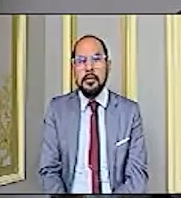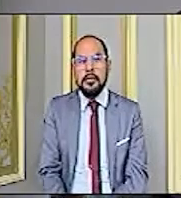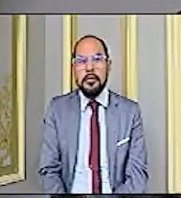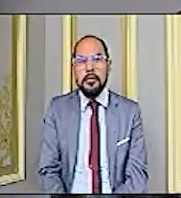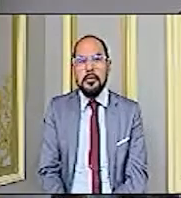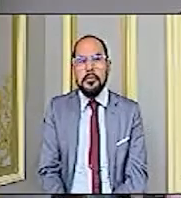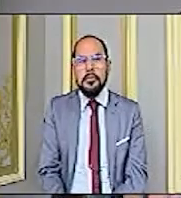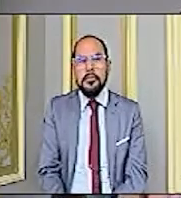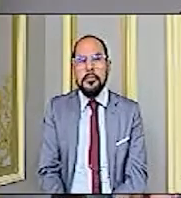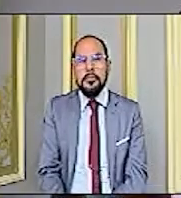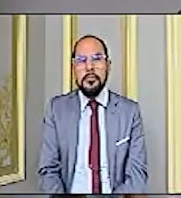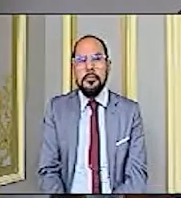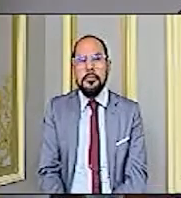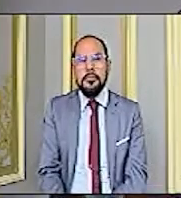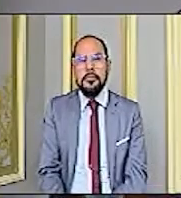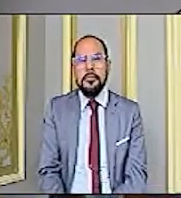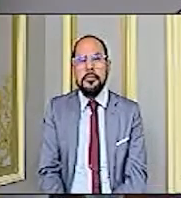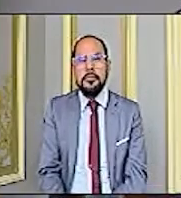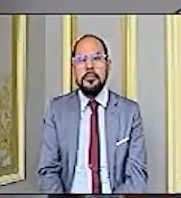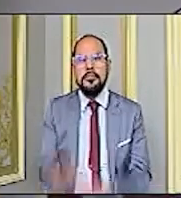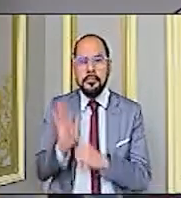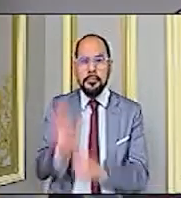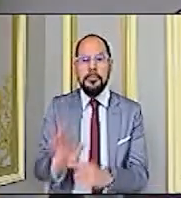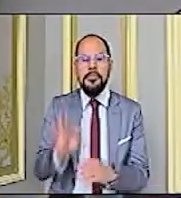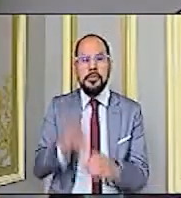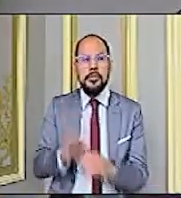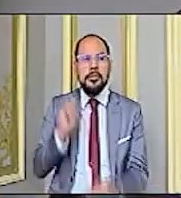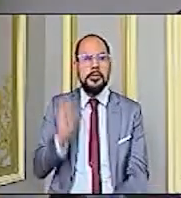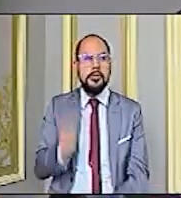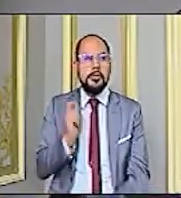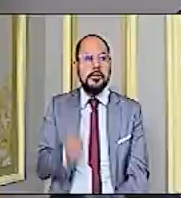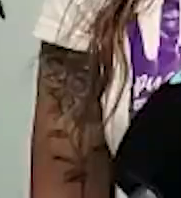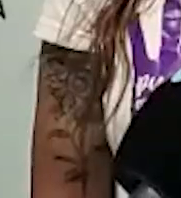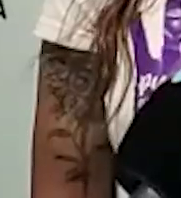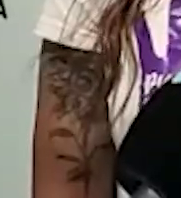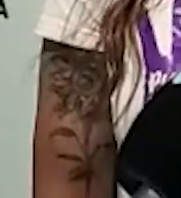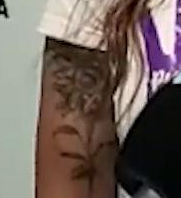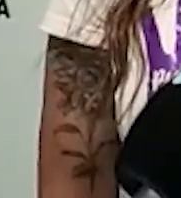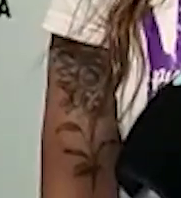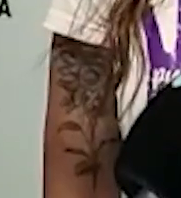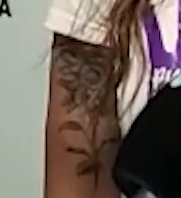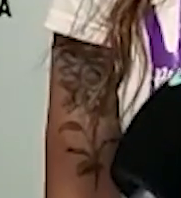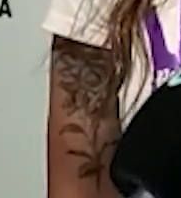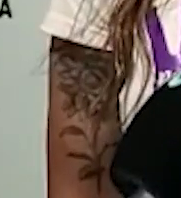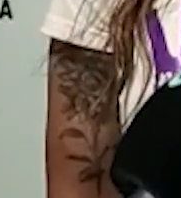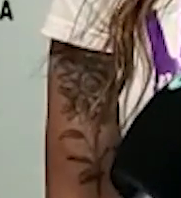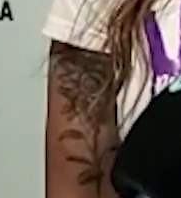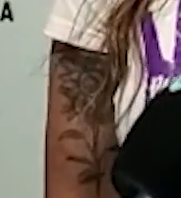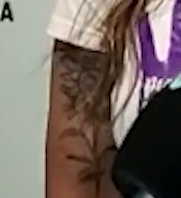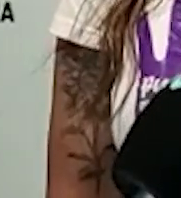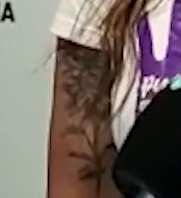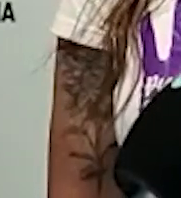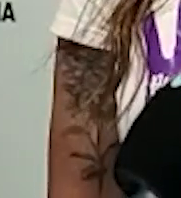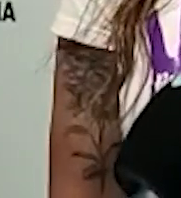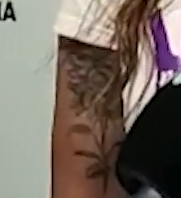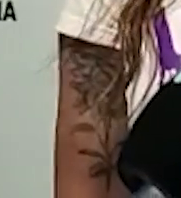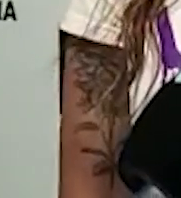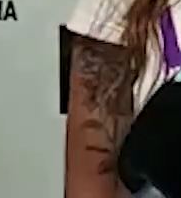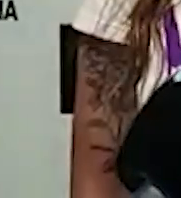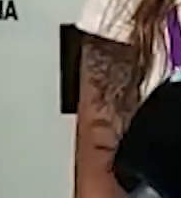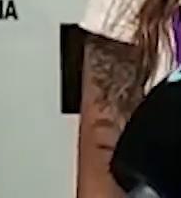Medina, amparándose en el reglamento del legislativo que prohíbe a los invitados hablar desde la galería del pleno, impidió los pronunciamientos de María Elena Ríos y Carmen